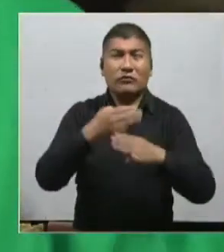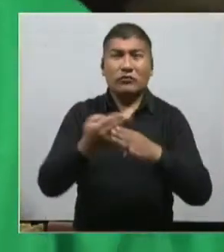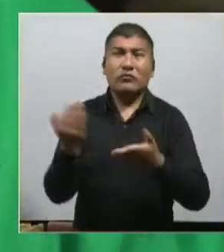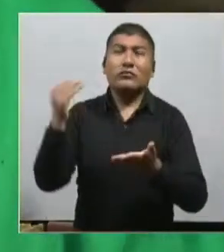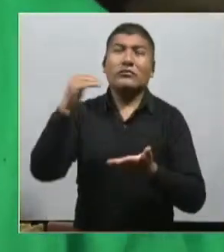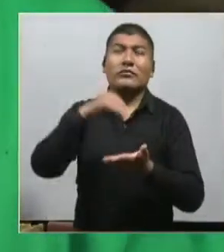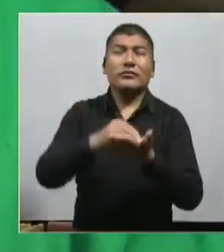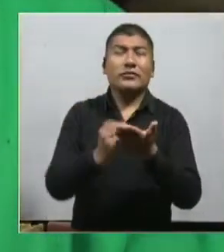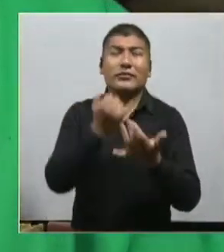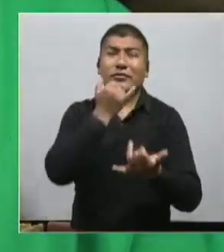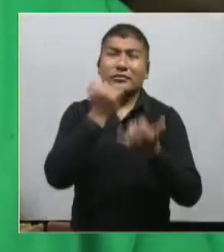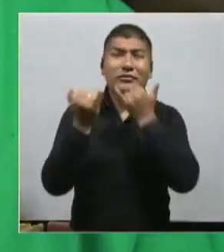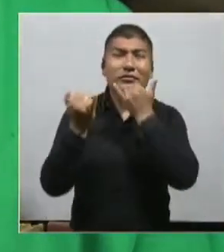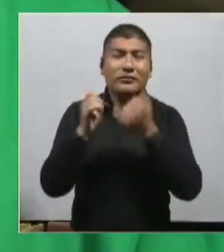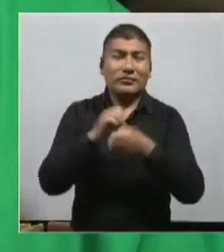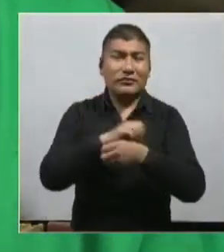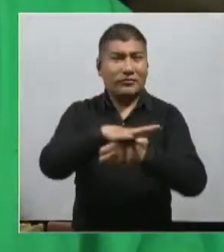mismo.